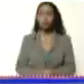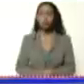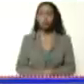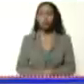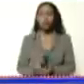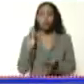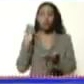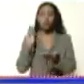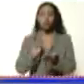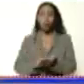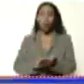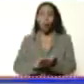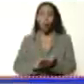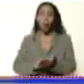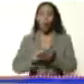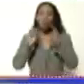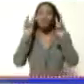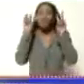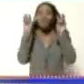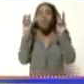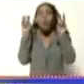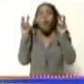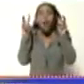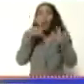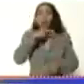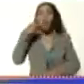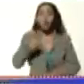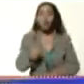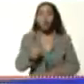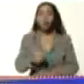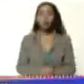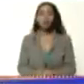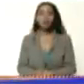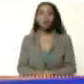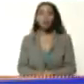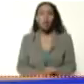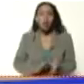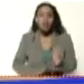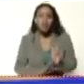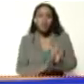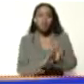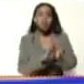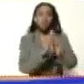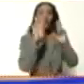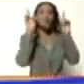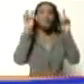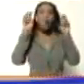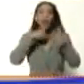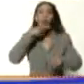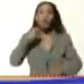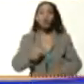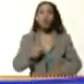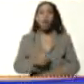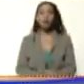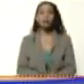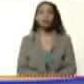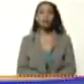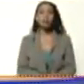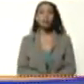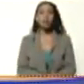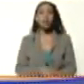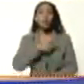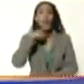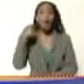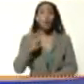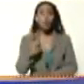posicionarse una nueva Rusia, el surgimiento de una nueva Rusia, de una